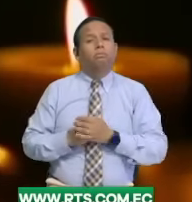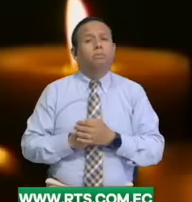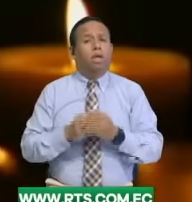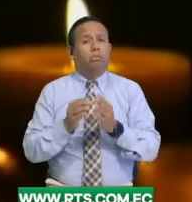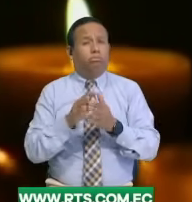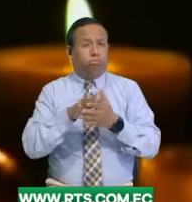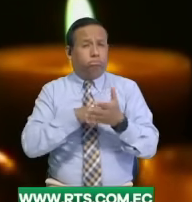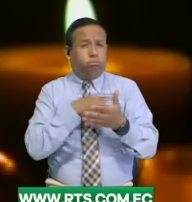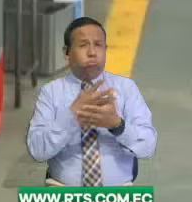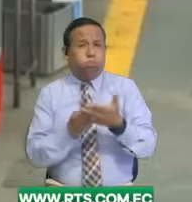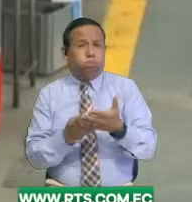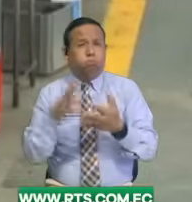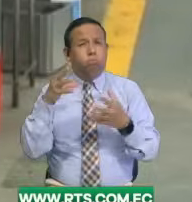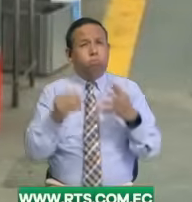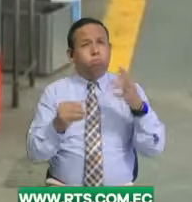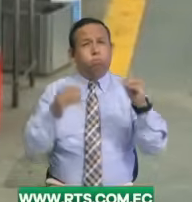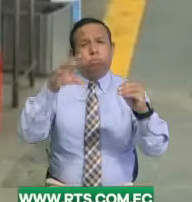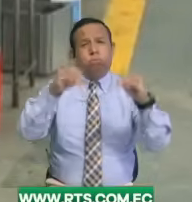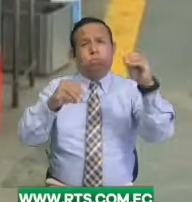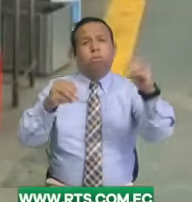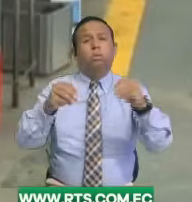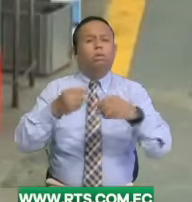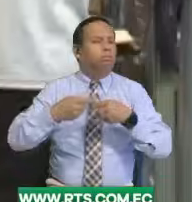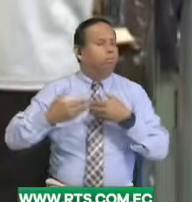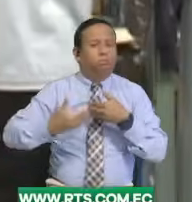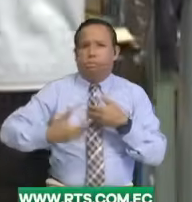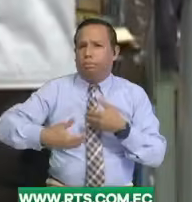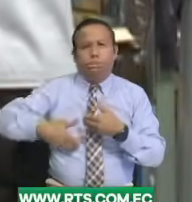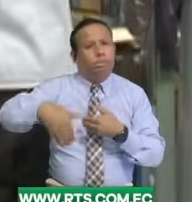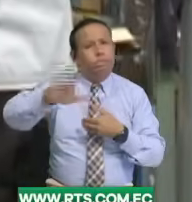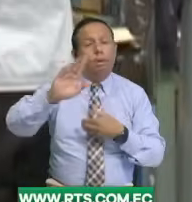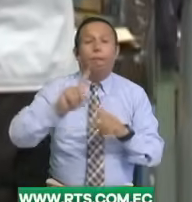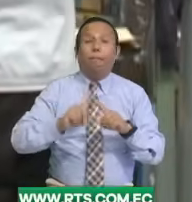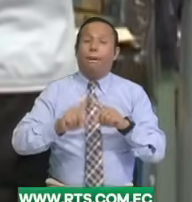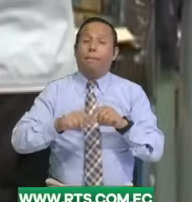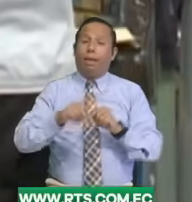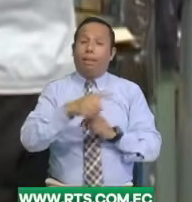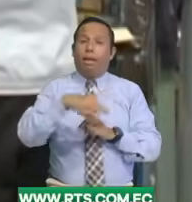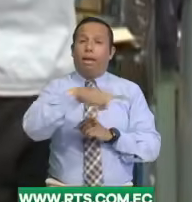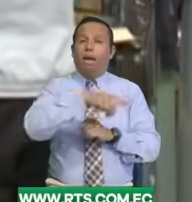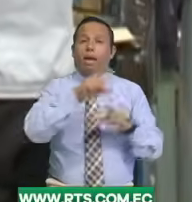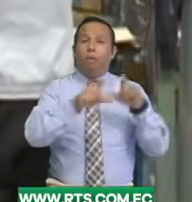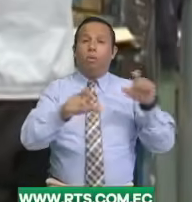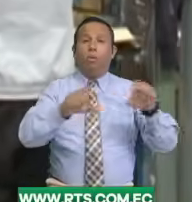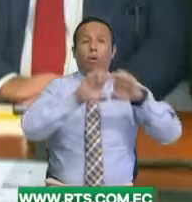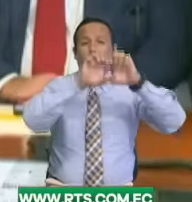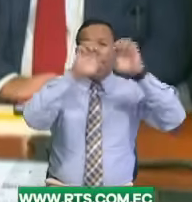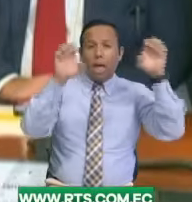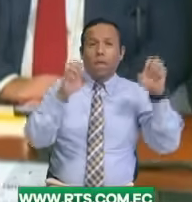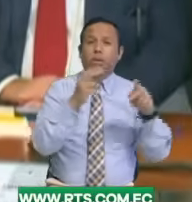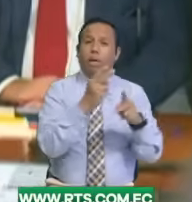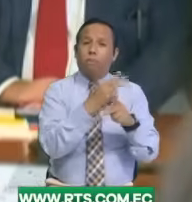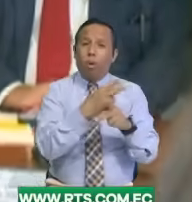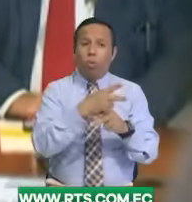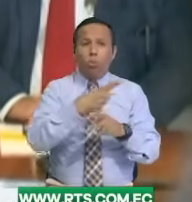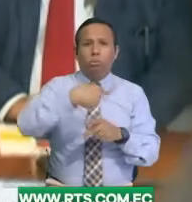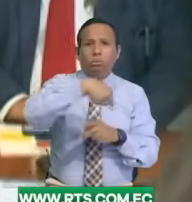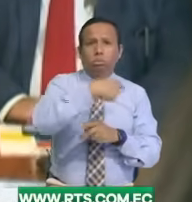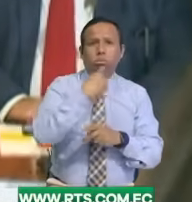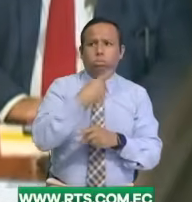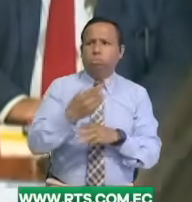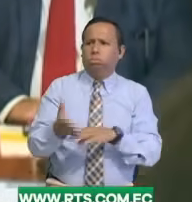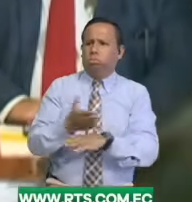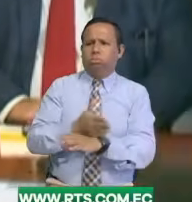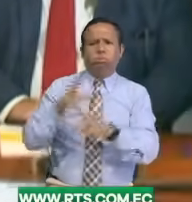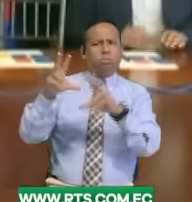serán indefinidos, exceptuando a los sectores productivos e industriales, quienes anteriormente rechazaron el racionamiento